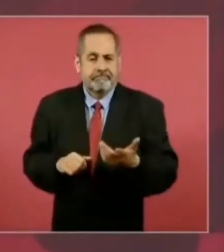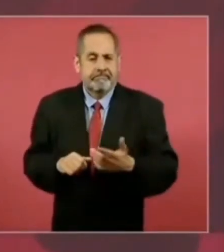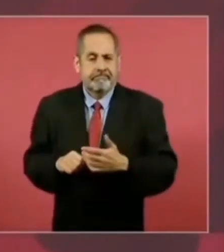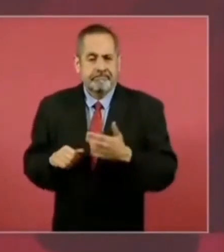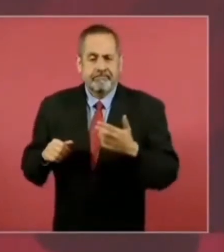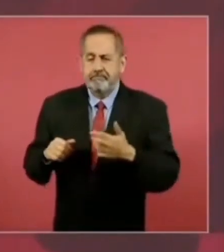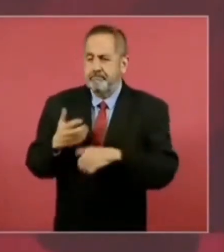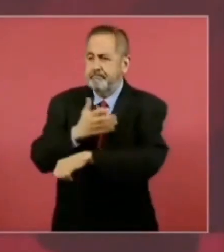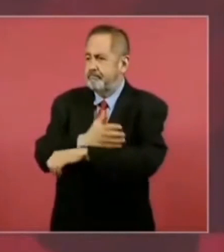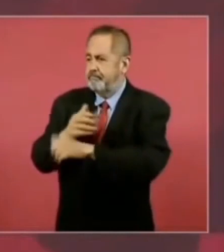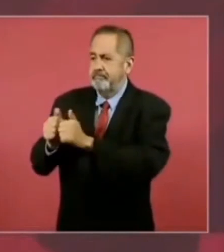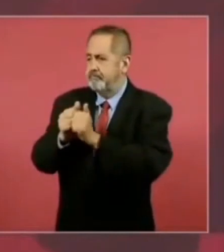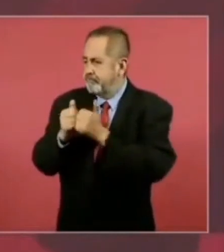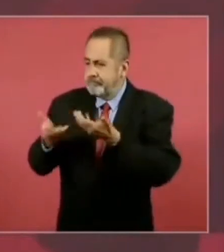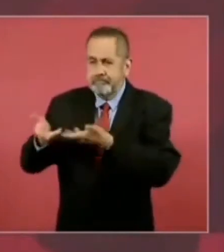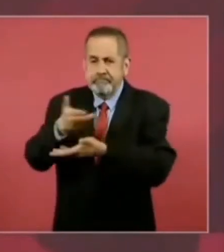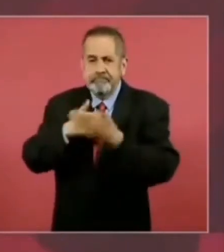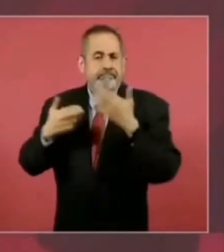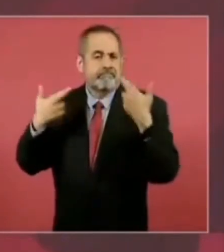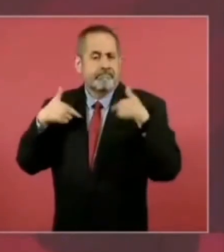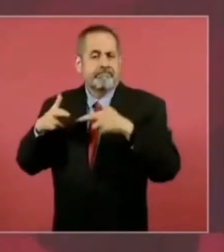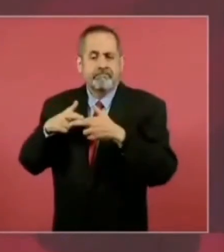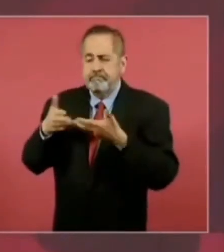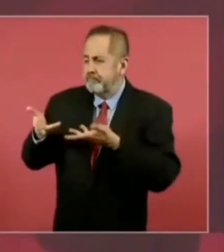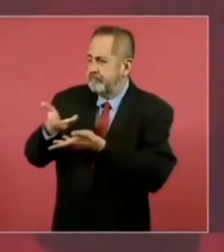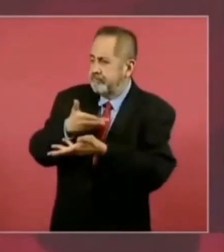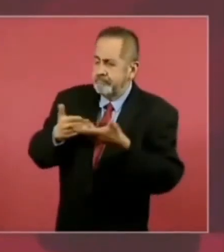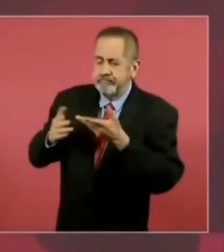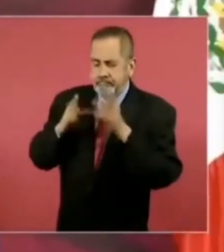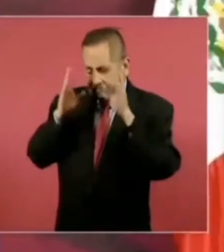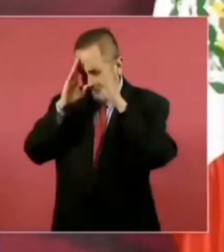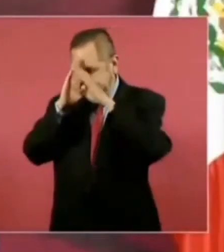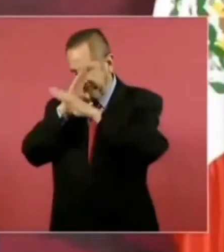con los compañeros de estudio, con los maestros,